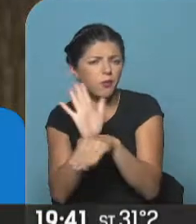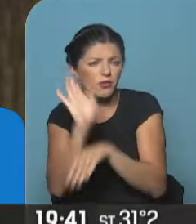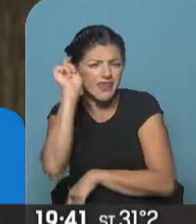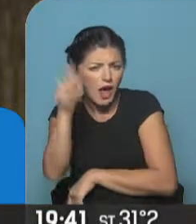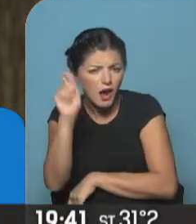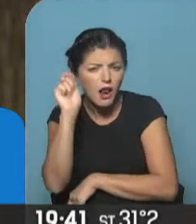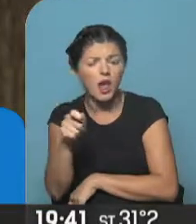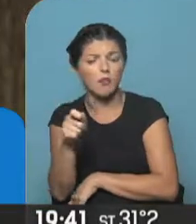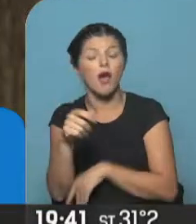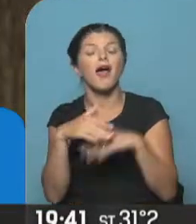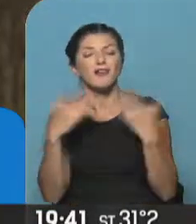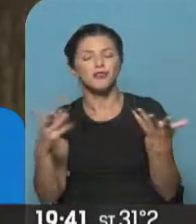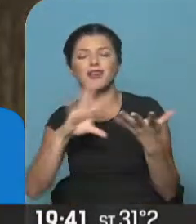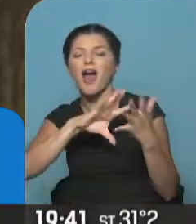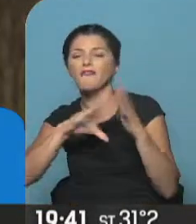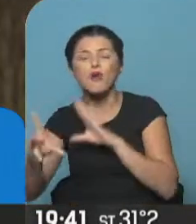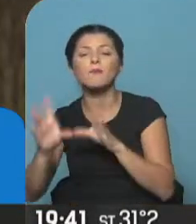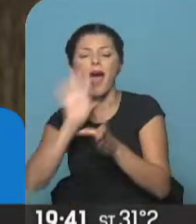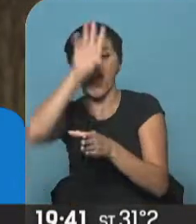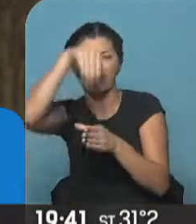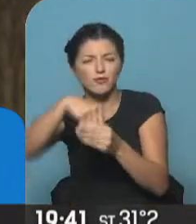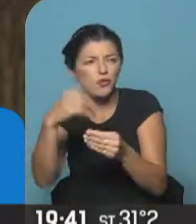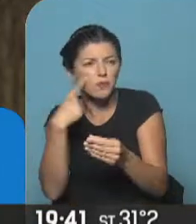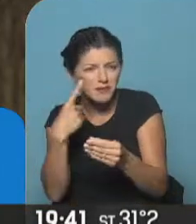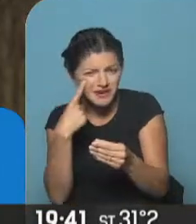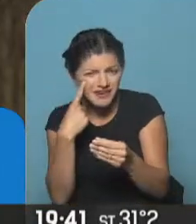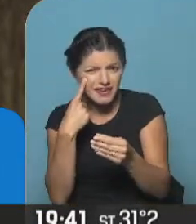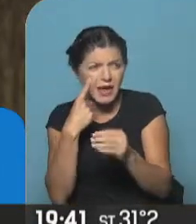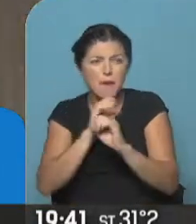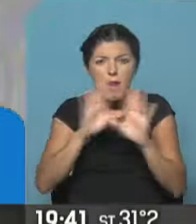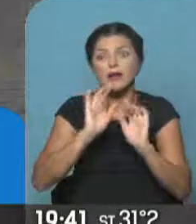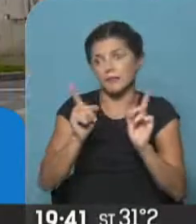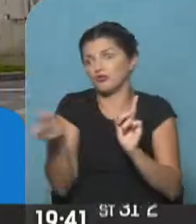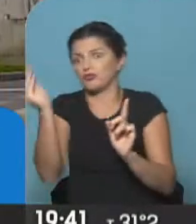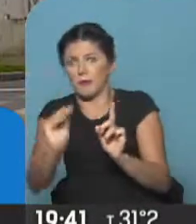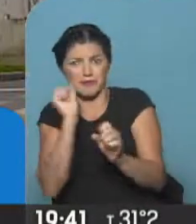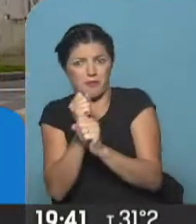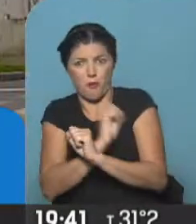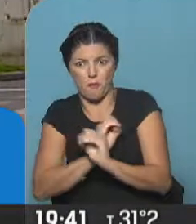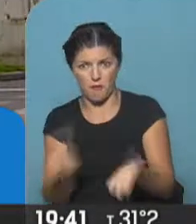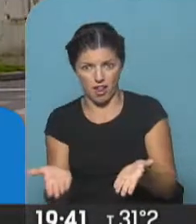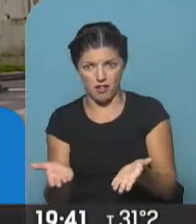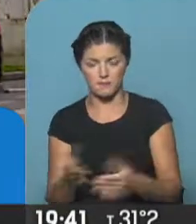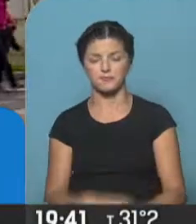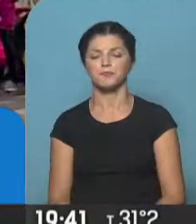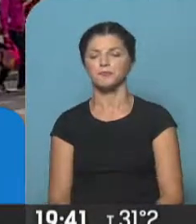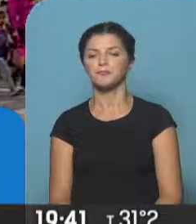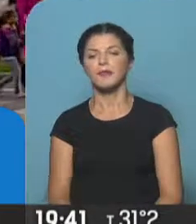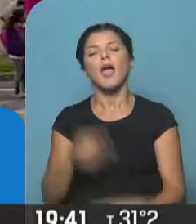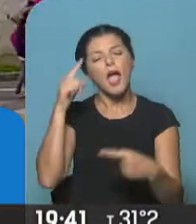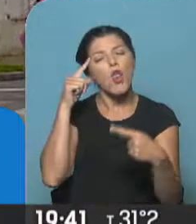sí dificultosas condiciones de alojamiento de las personas privadas de la libertad. El trabajo tiene como fin la